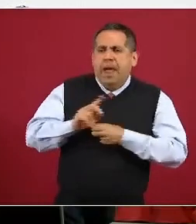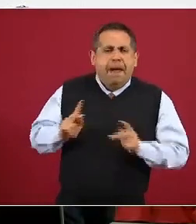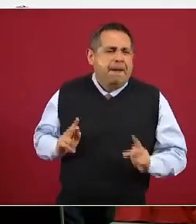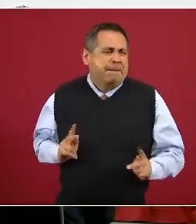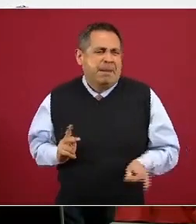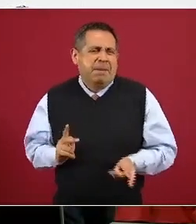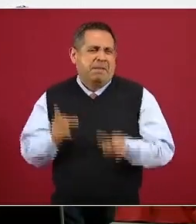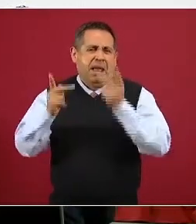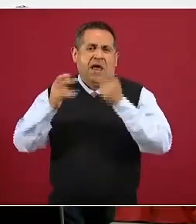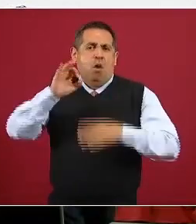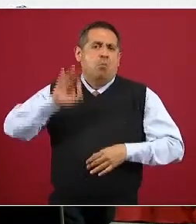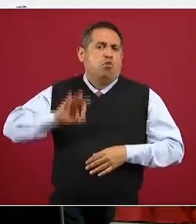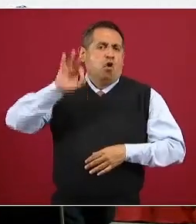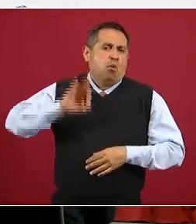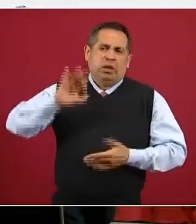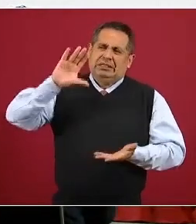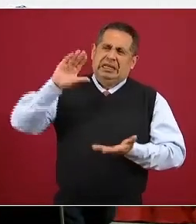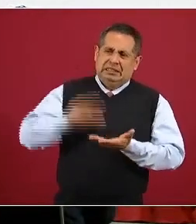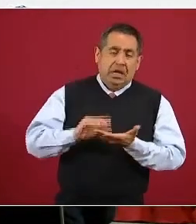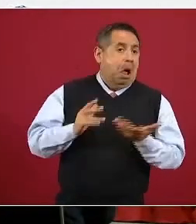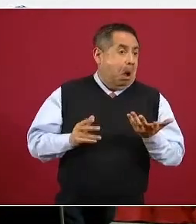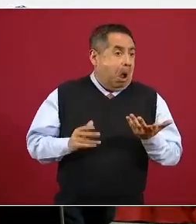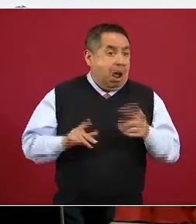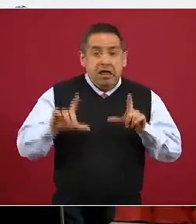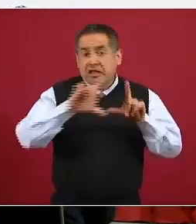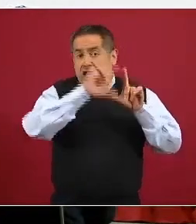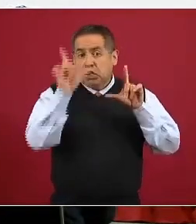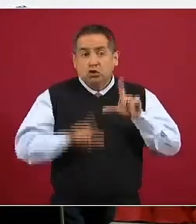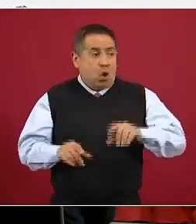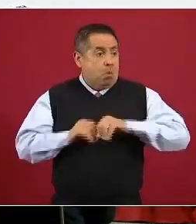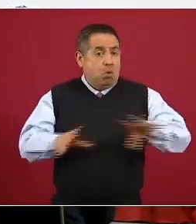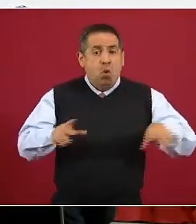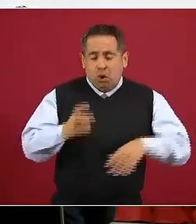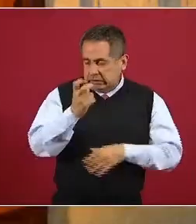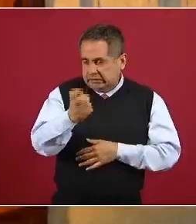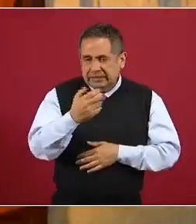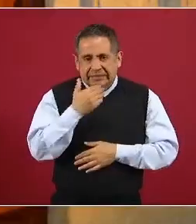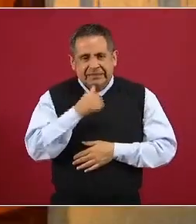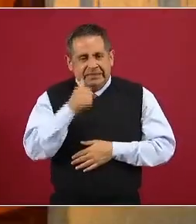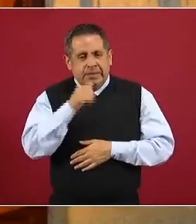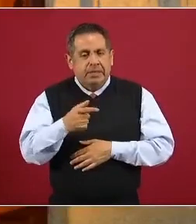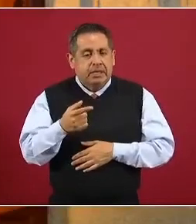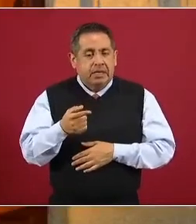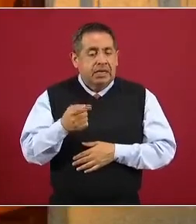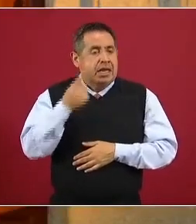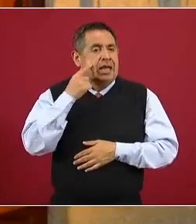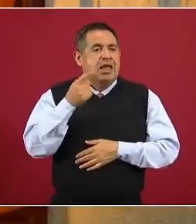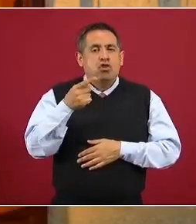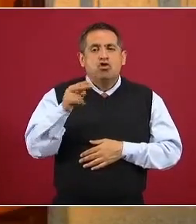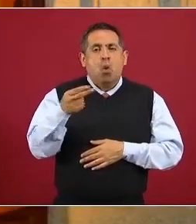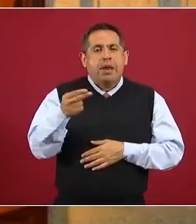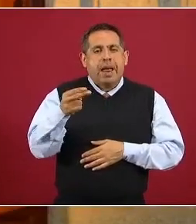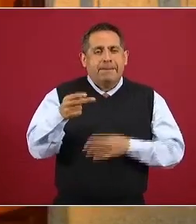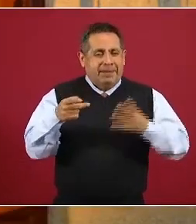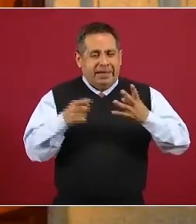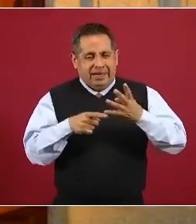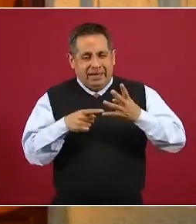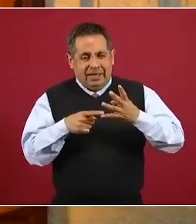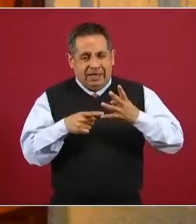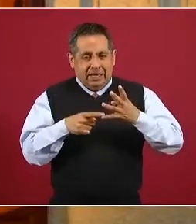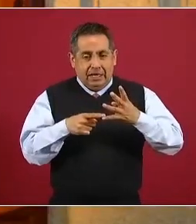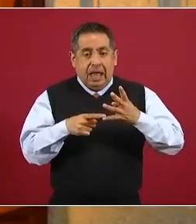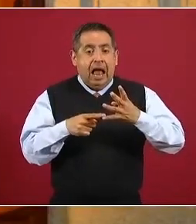evento de cobertura nacional y que se llevara a cabo en el fin de semana largo, previo